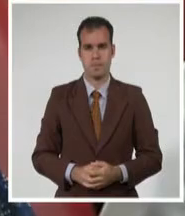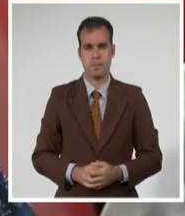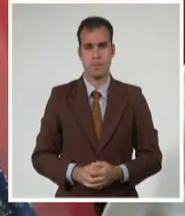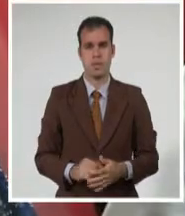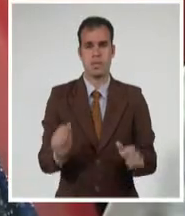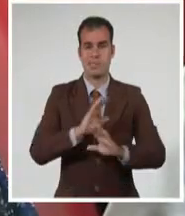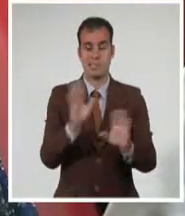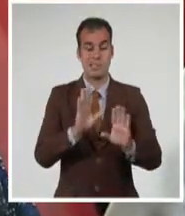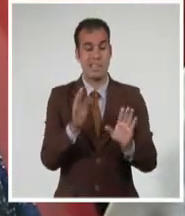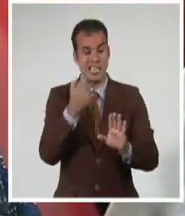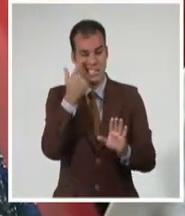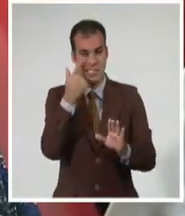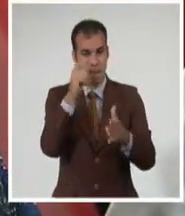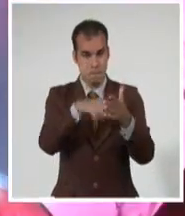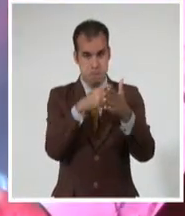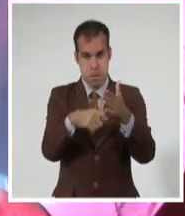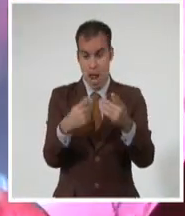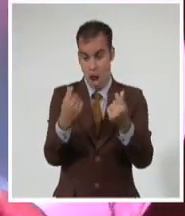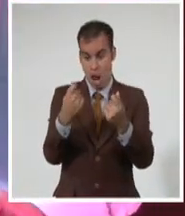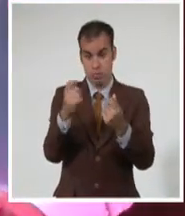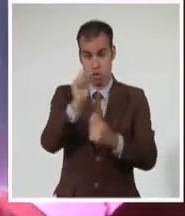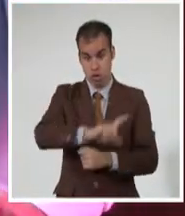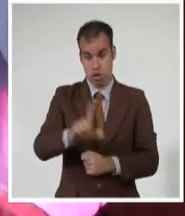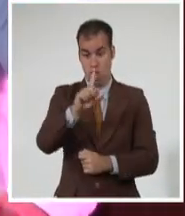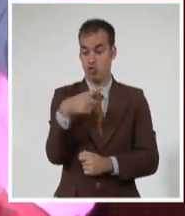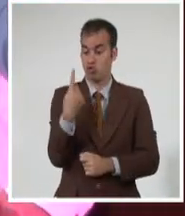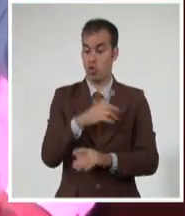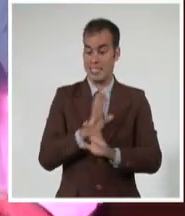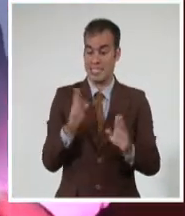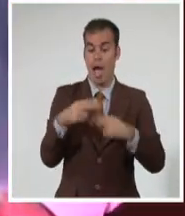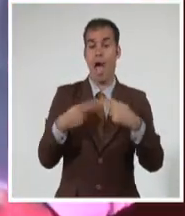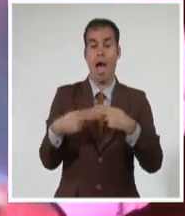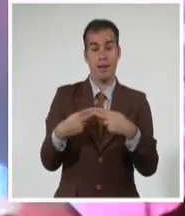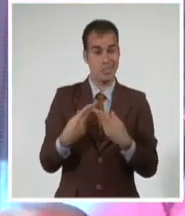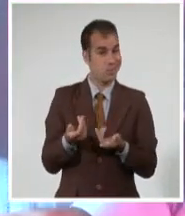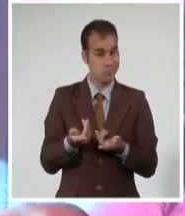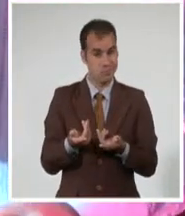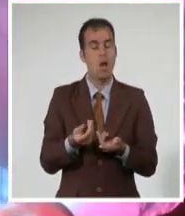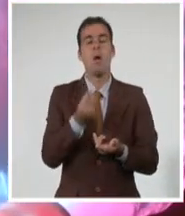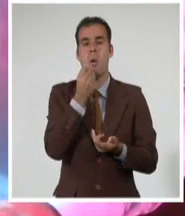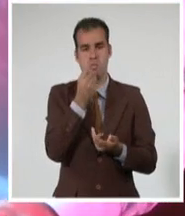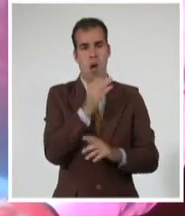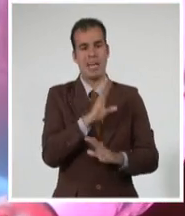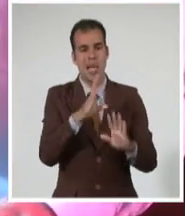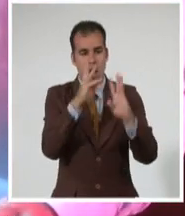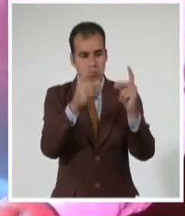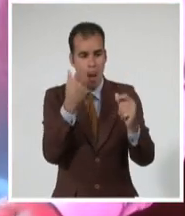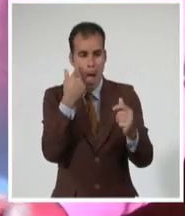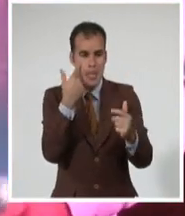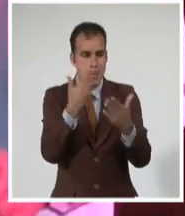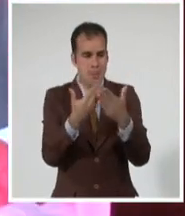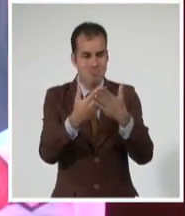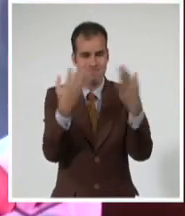primeros resultados de la estrategia económica y social que diseñamos para enfrentar la crisis